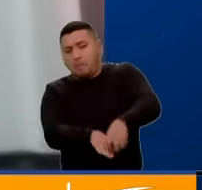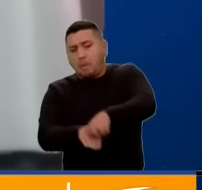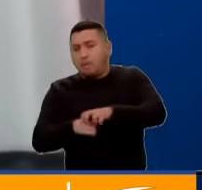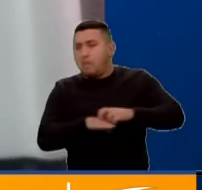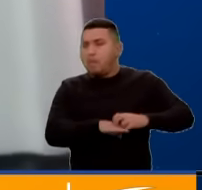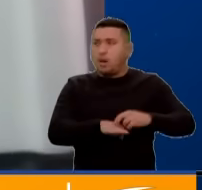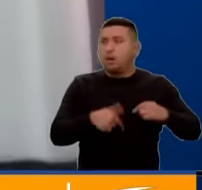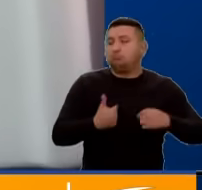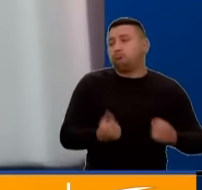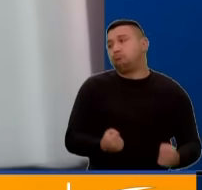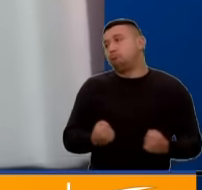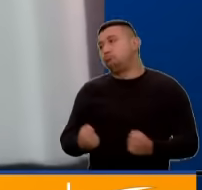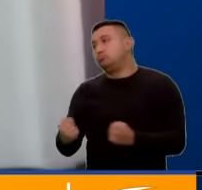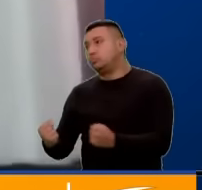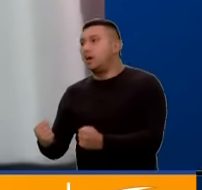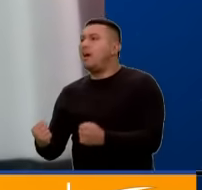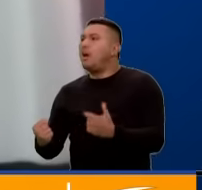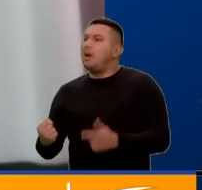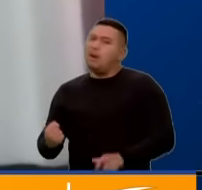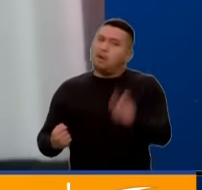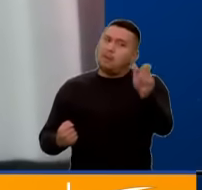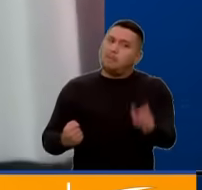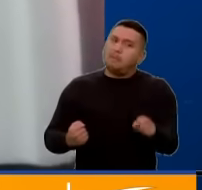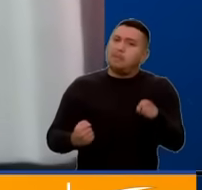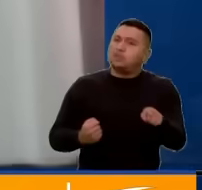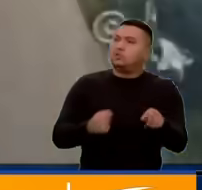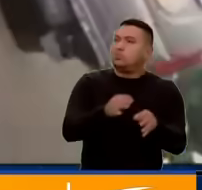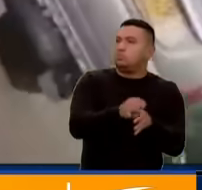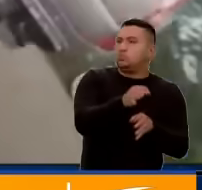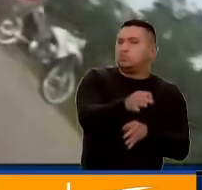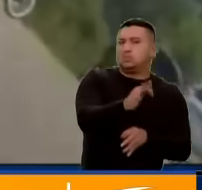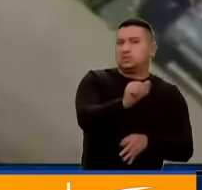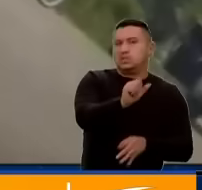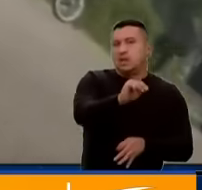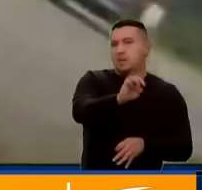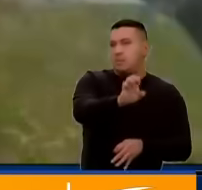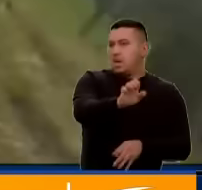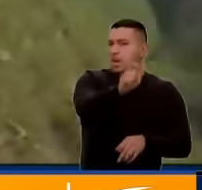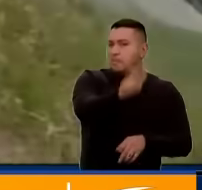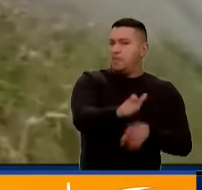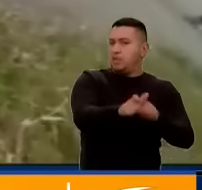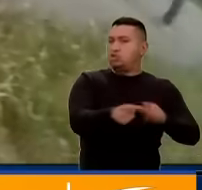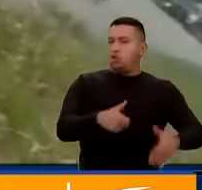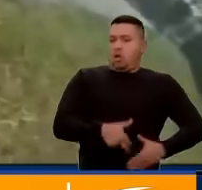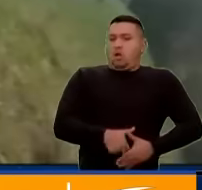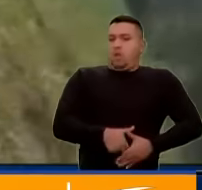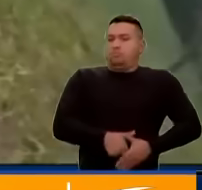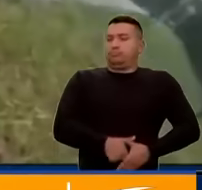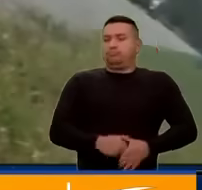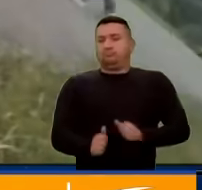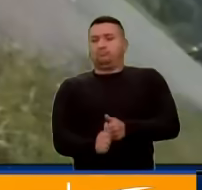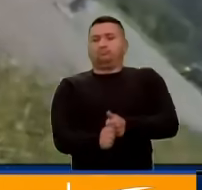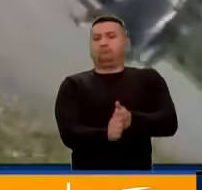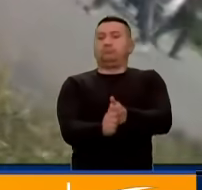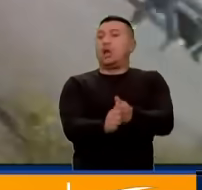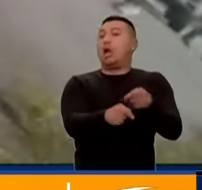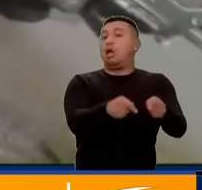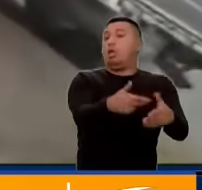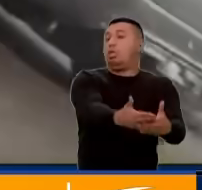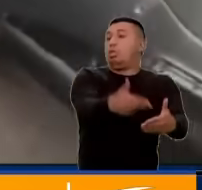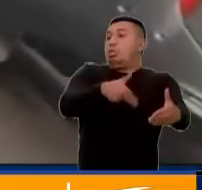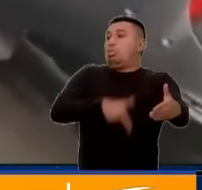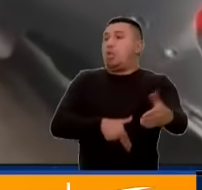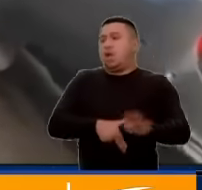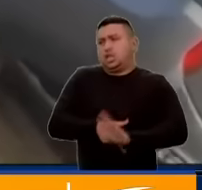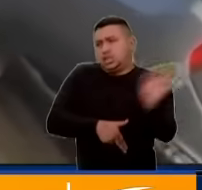me había encargado una escolta del municipio de Tame para bajarlo hacia la ciudad de Saravena. Siempre, por supuesto, rogué,